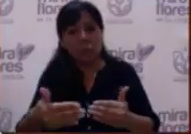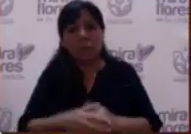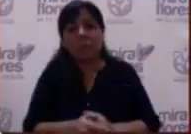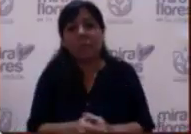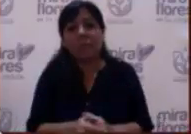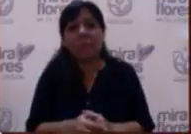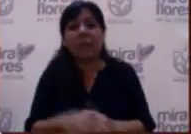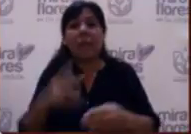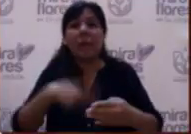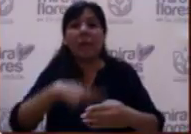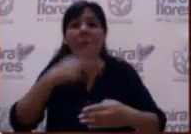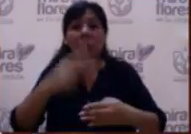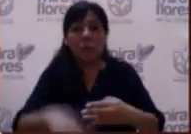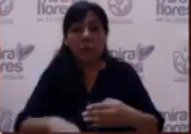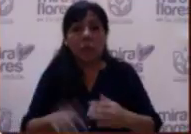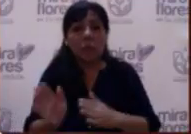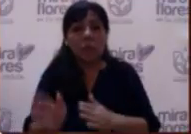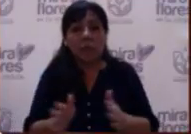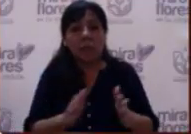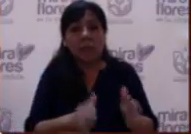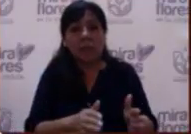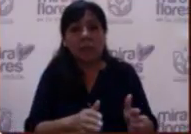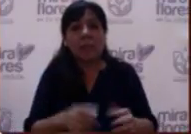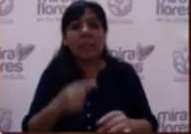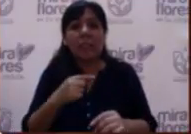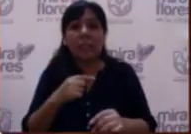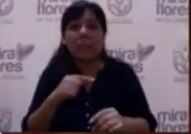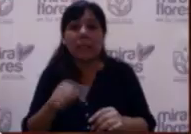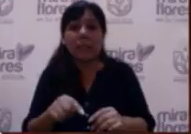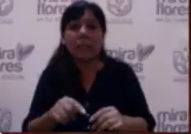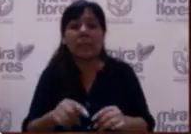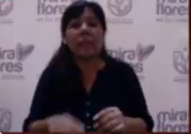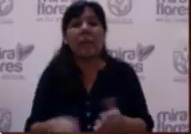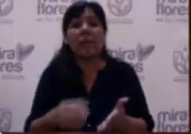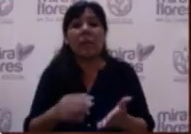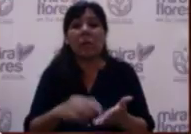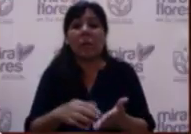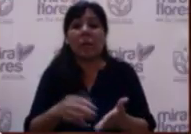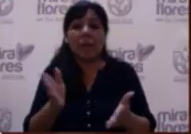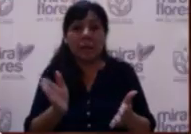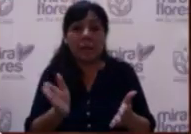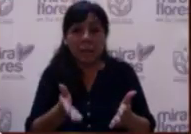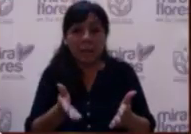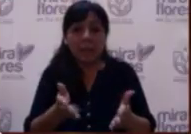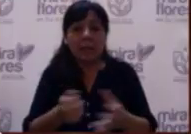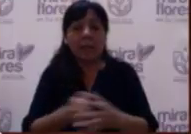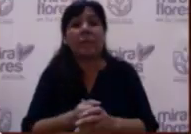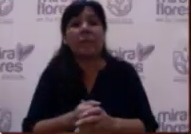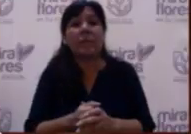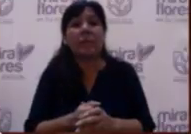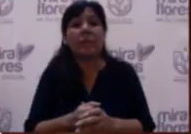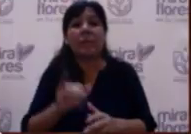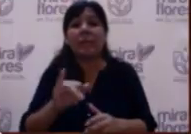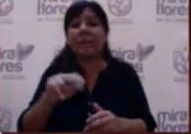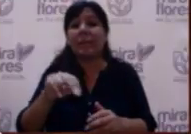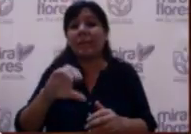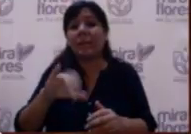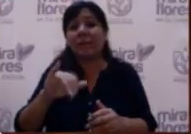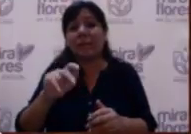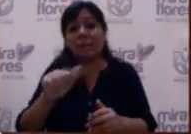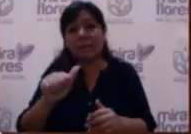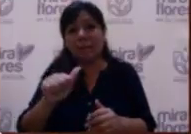de ordenanza que aprueba el régimen de aplicación de sanciones administrativas de la Municipalidad de Miraflores. Al debate, ofrezco el uso de la